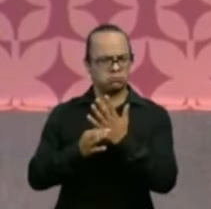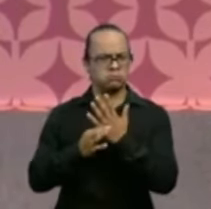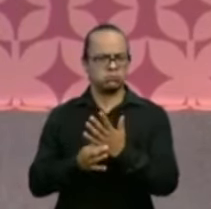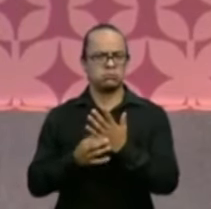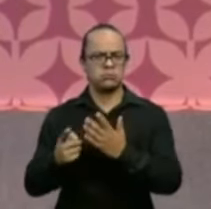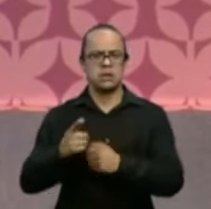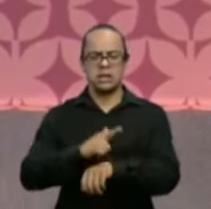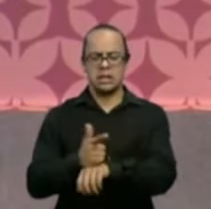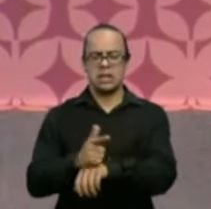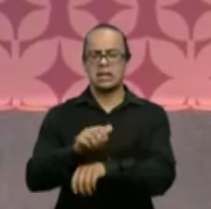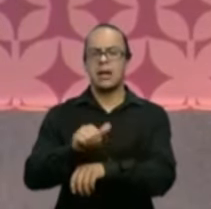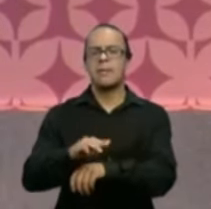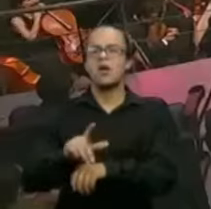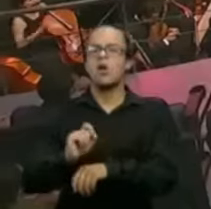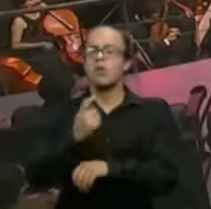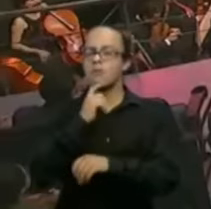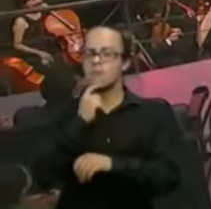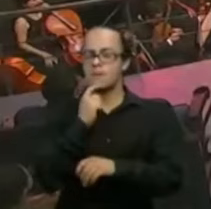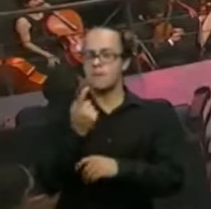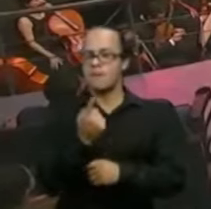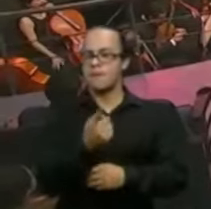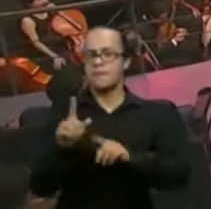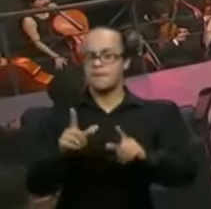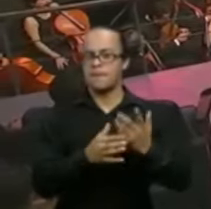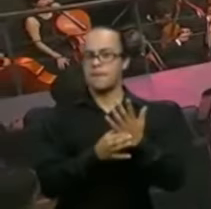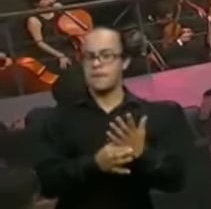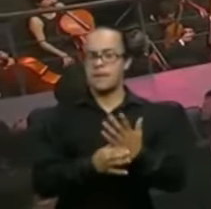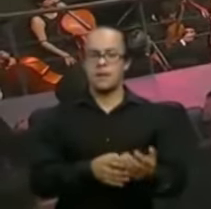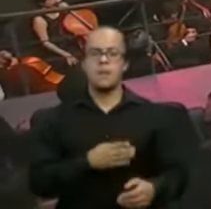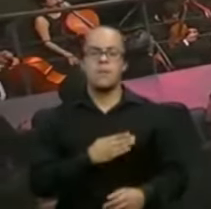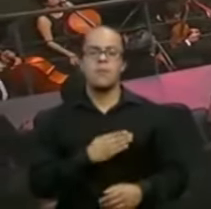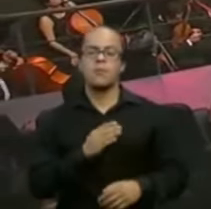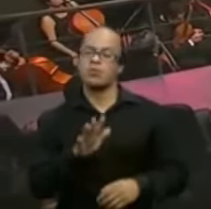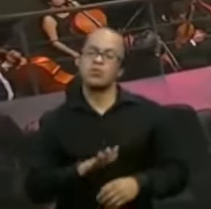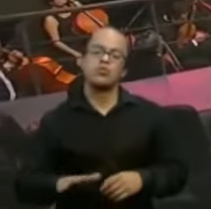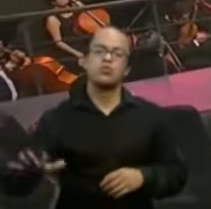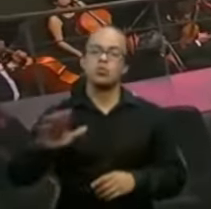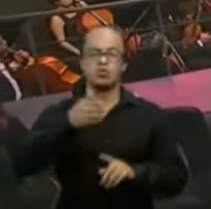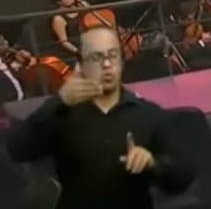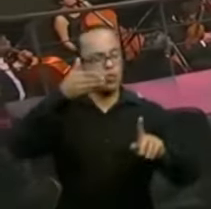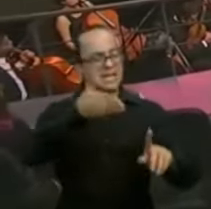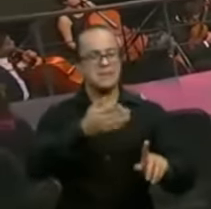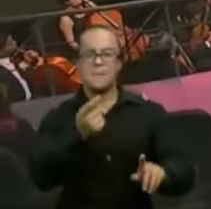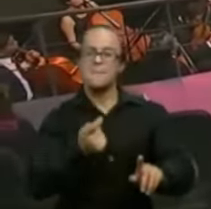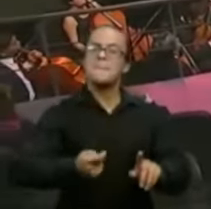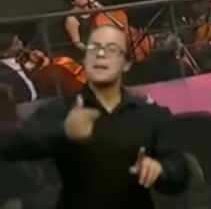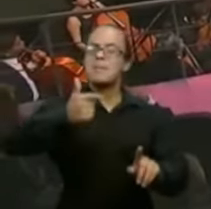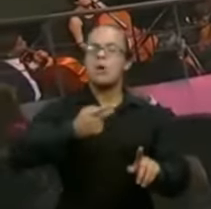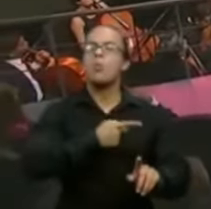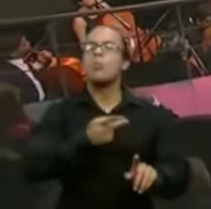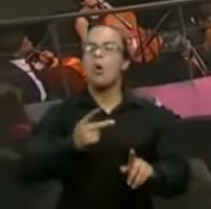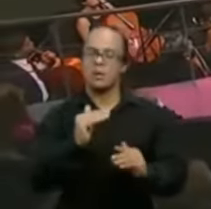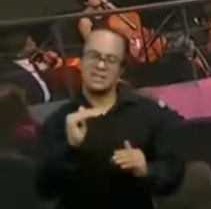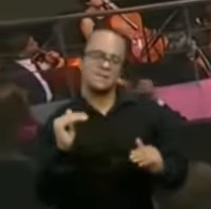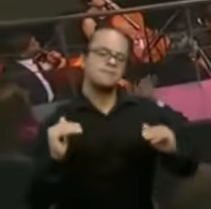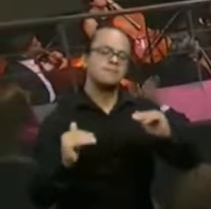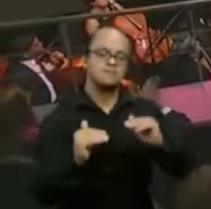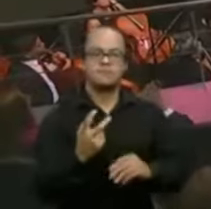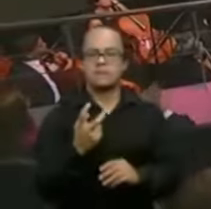el licenciado Andrés Manuel López Obrador, por el bien de todos, primero los pobres. En nuestra